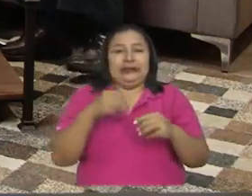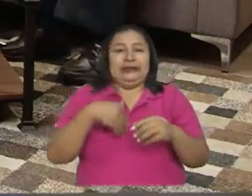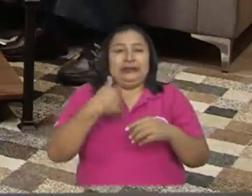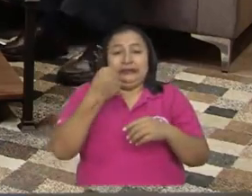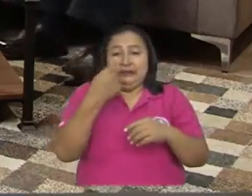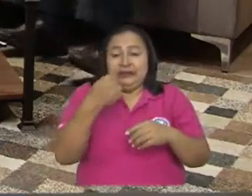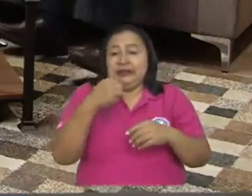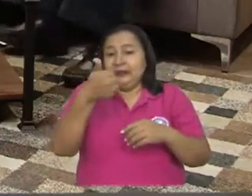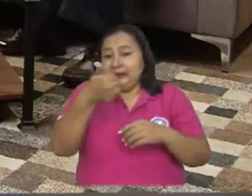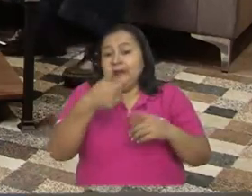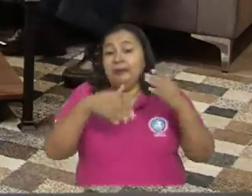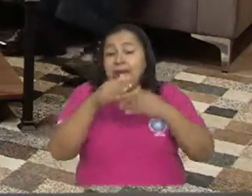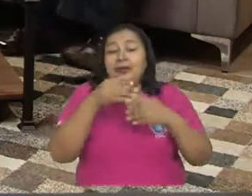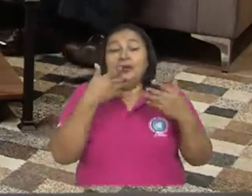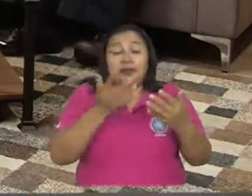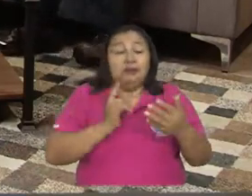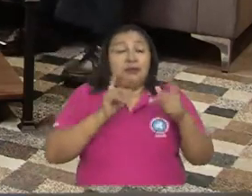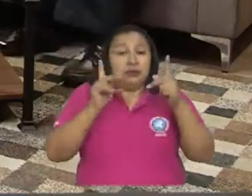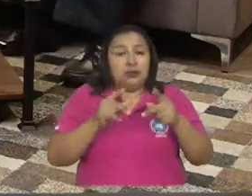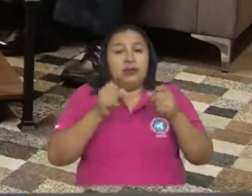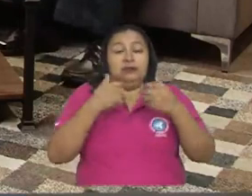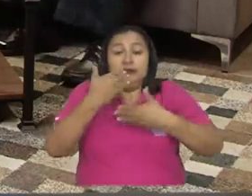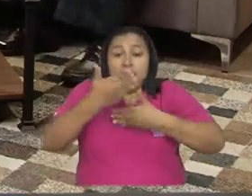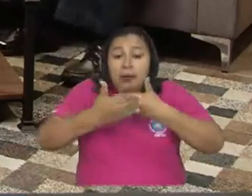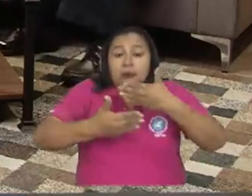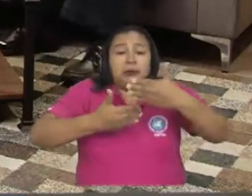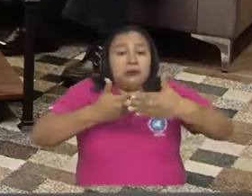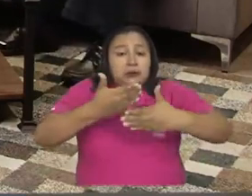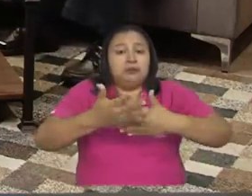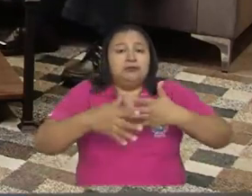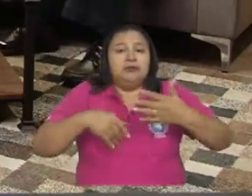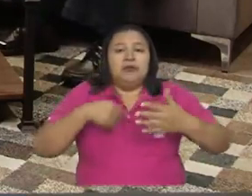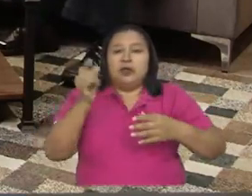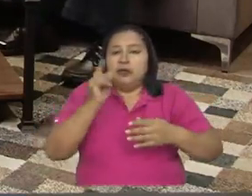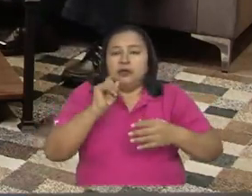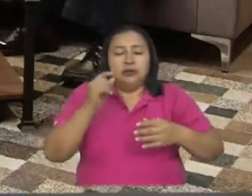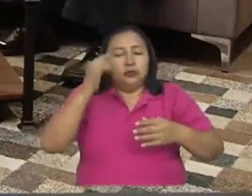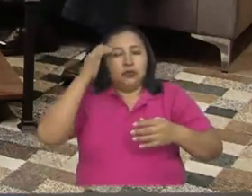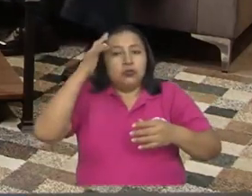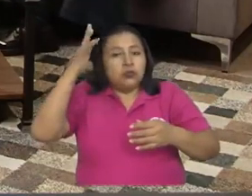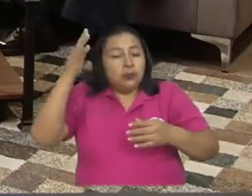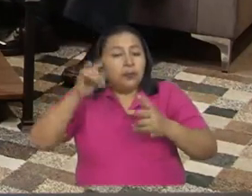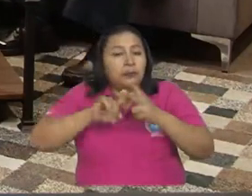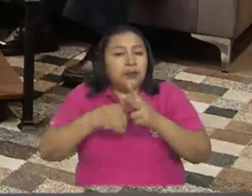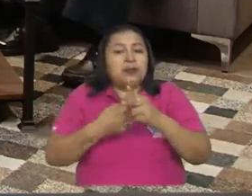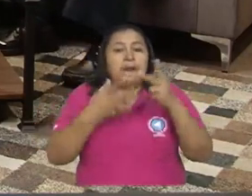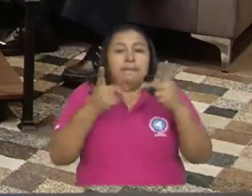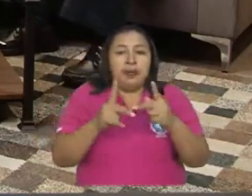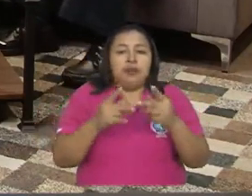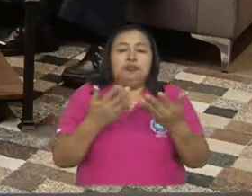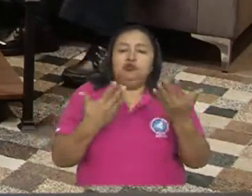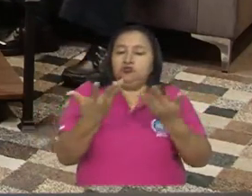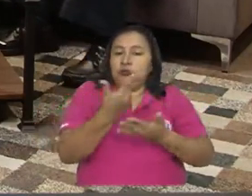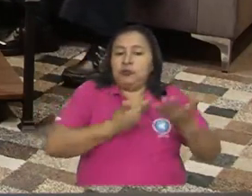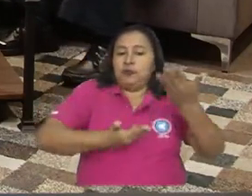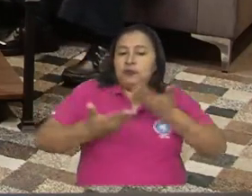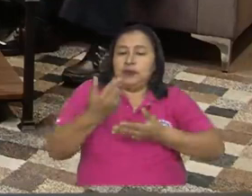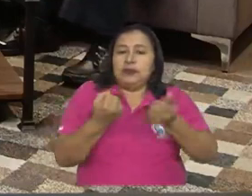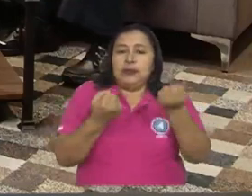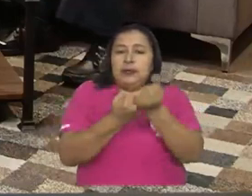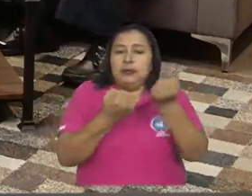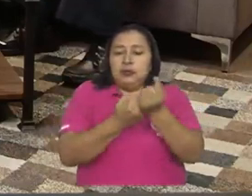más. Y ahí vamos. Entonces todo nace con un sueño, pero sobre todo es la confianza y el respaldo en